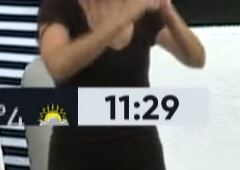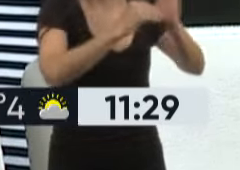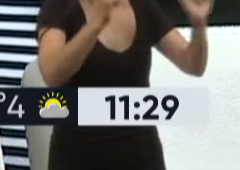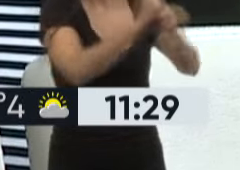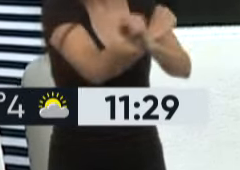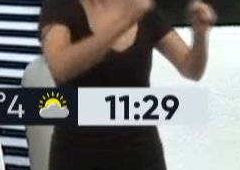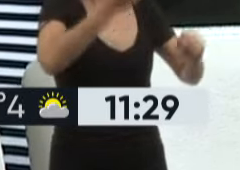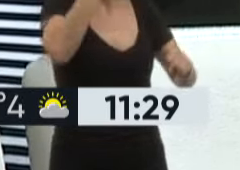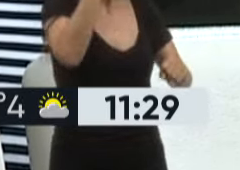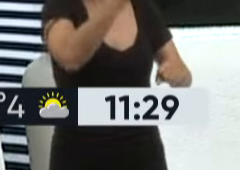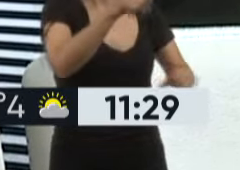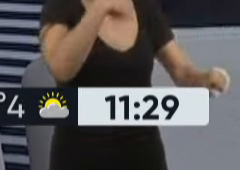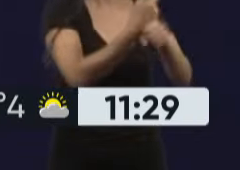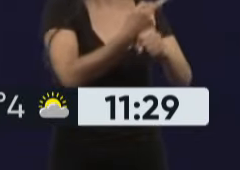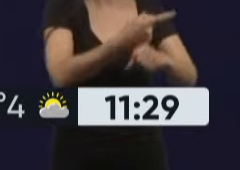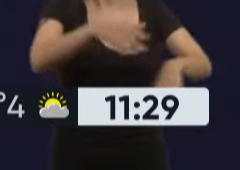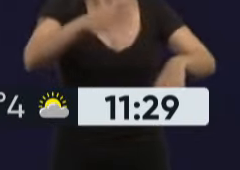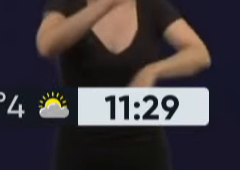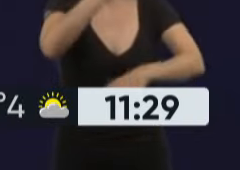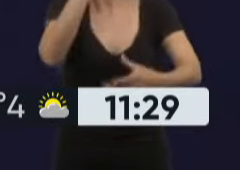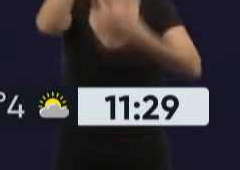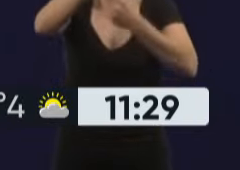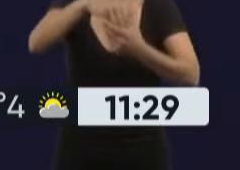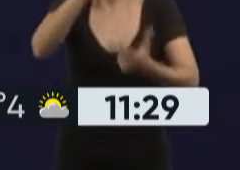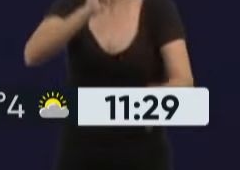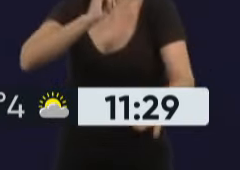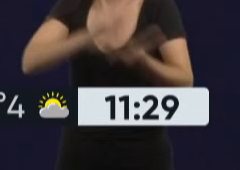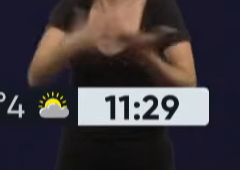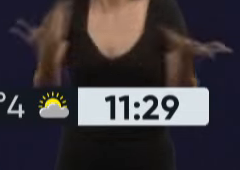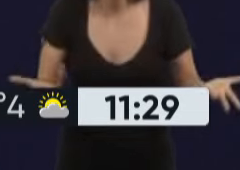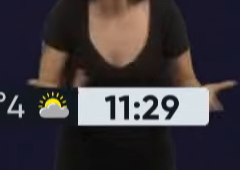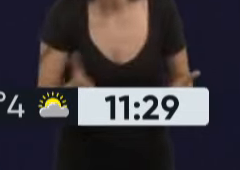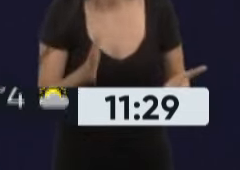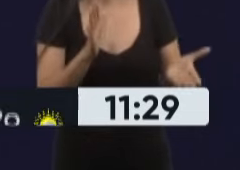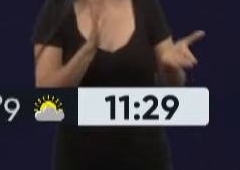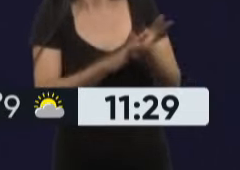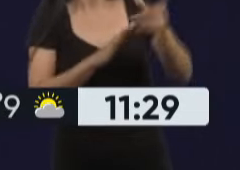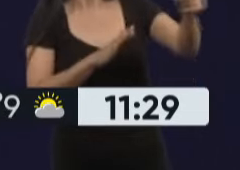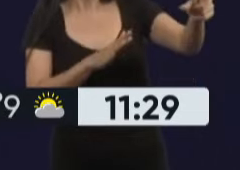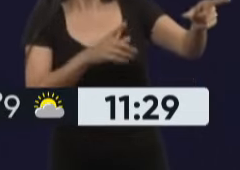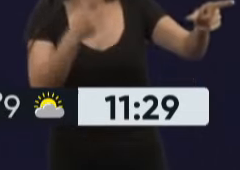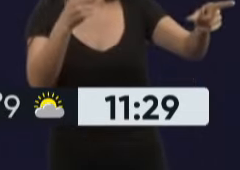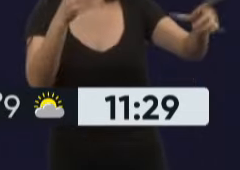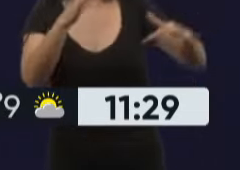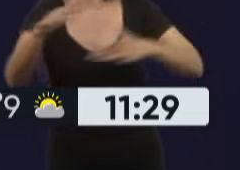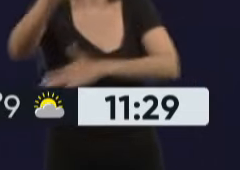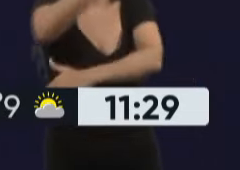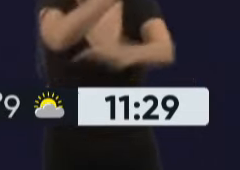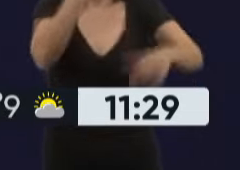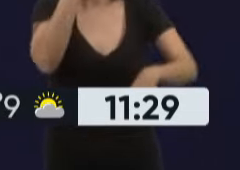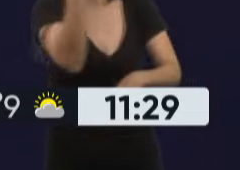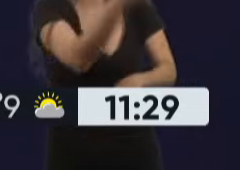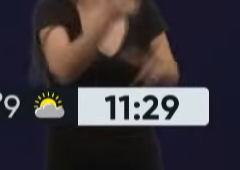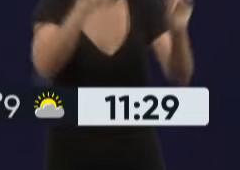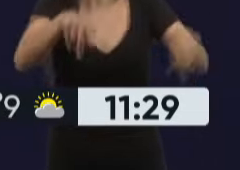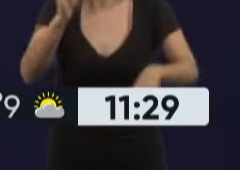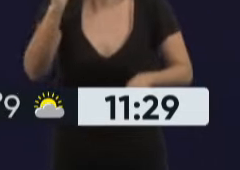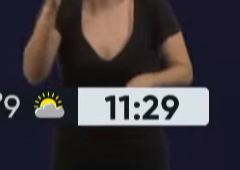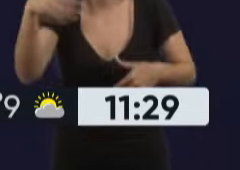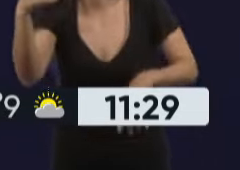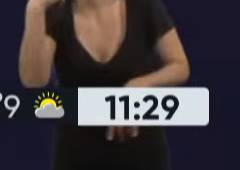decisión Gracias Manuel bueno en relación a lo que te dijo tu fente importante e que no sé quién es así que